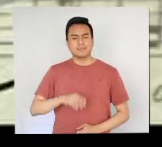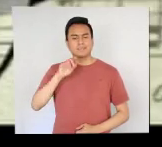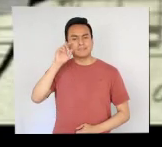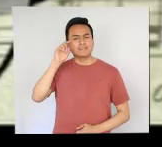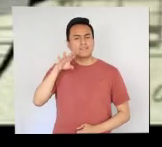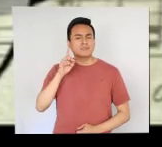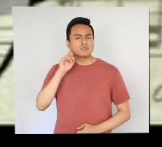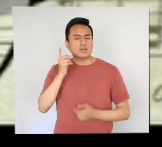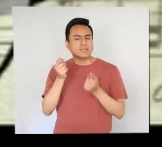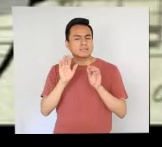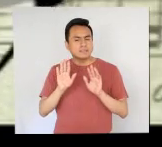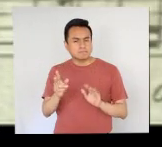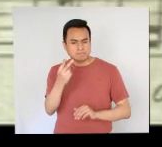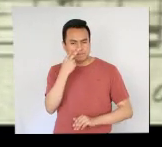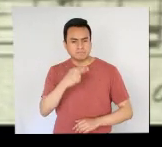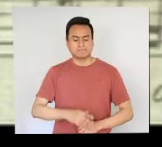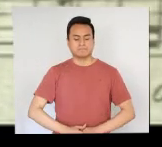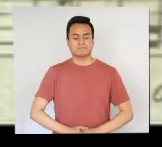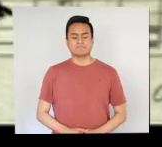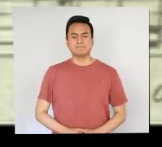¿Sabes qué suena así?